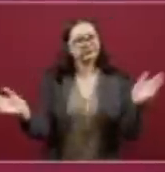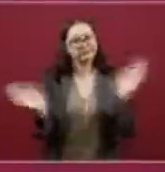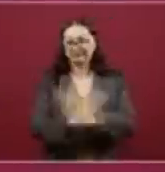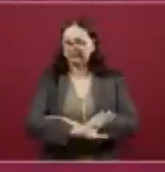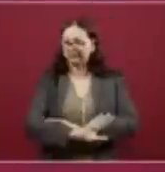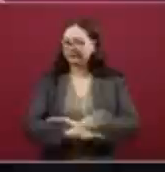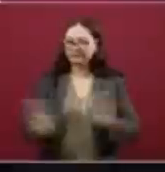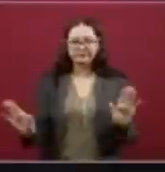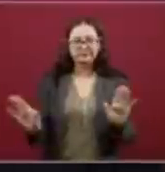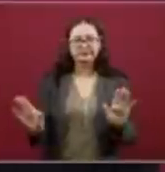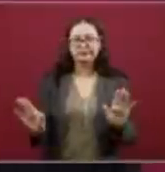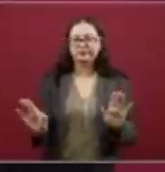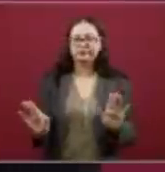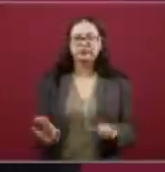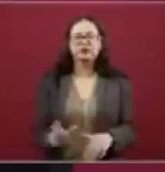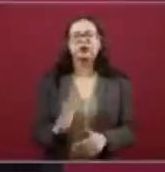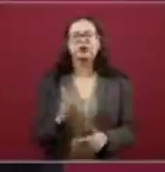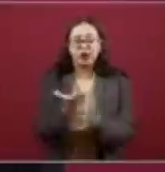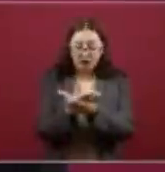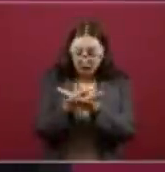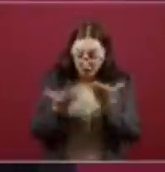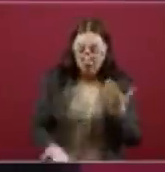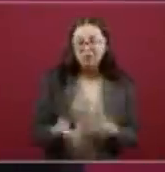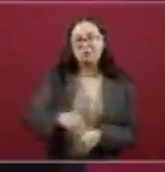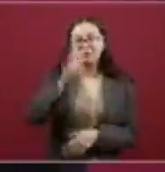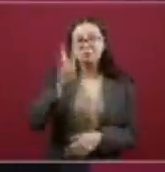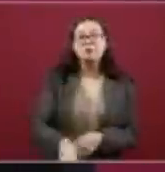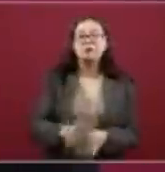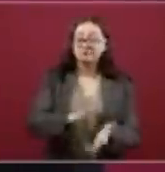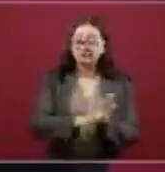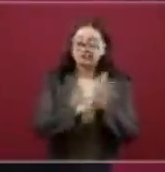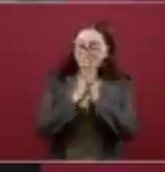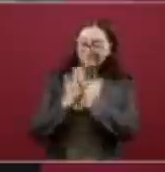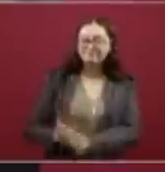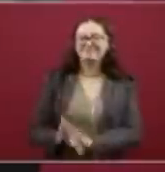No, esta es una transformación, este es un cambio,